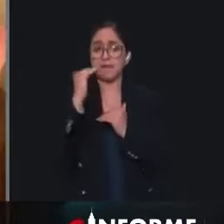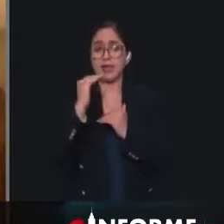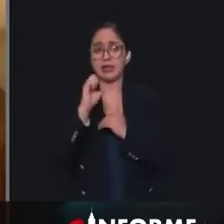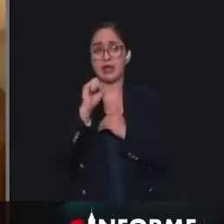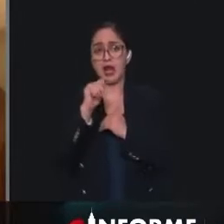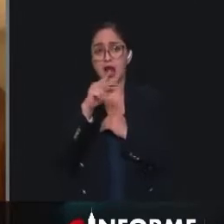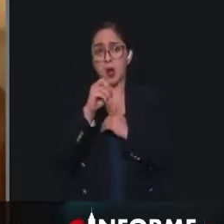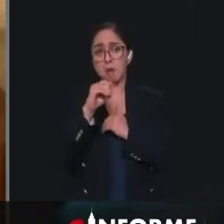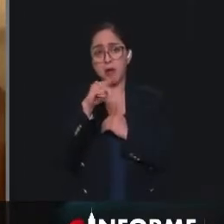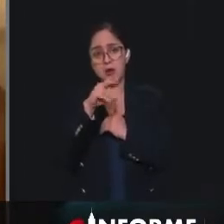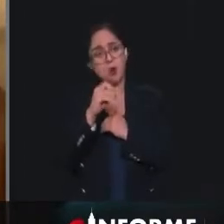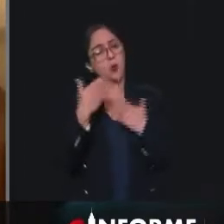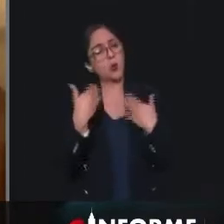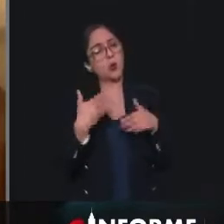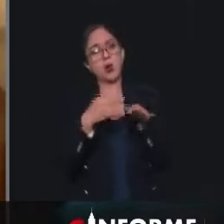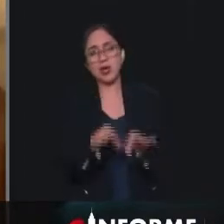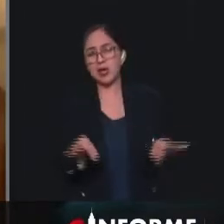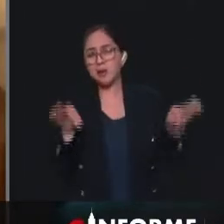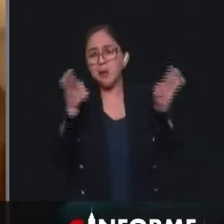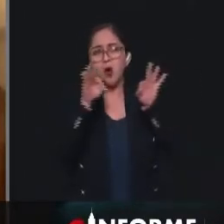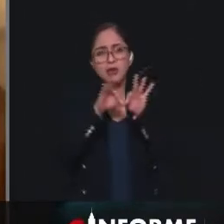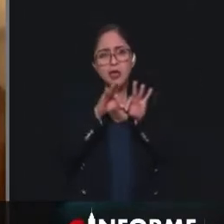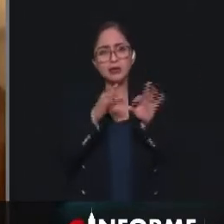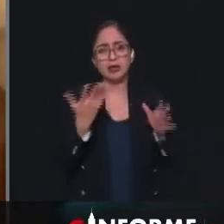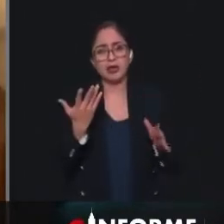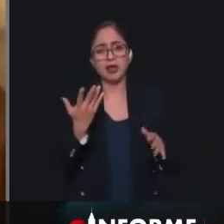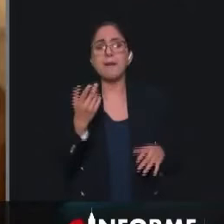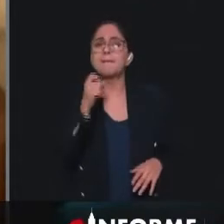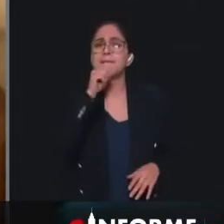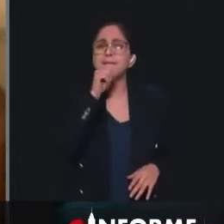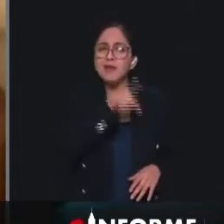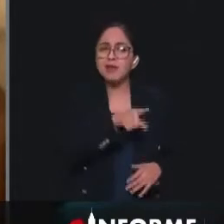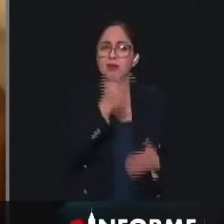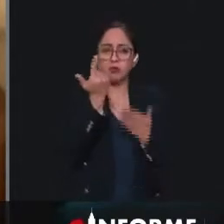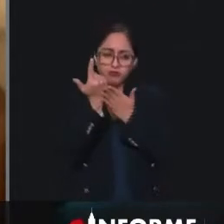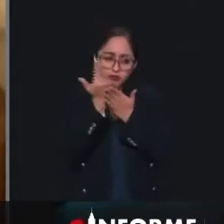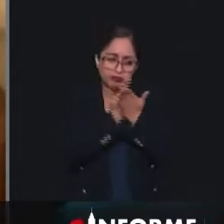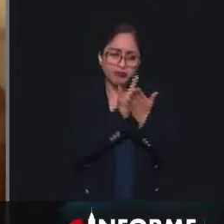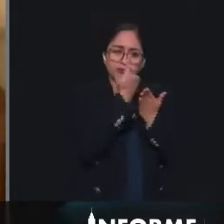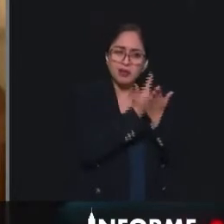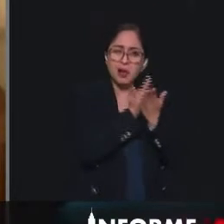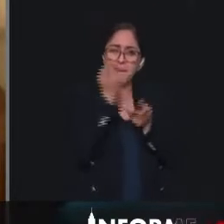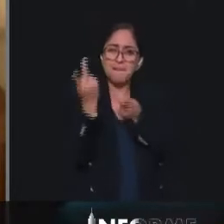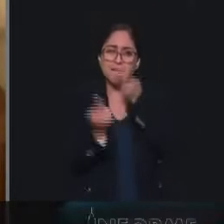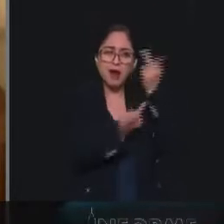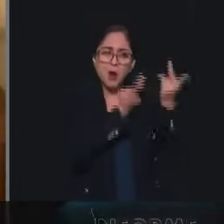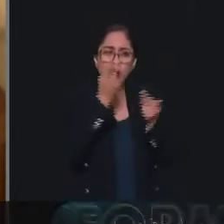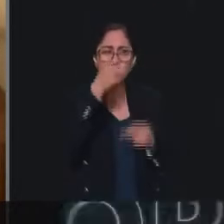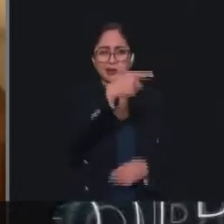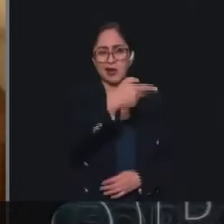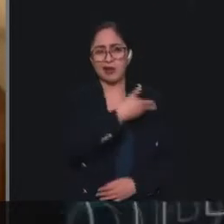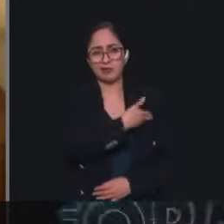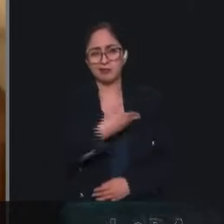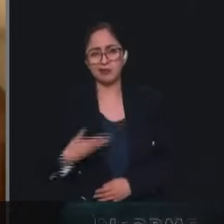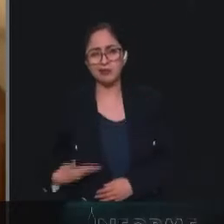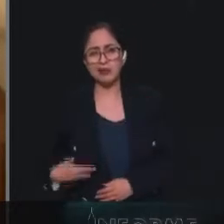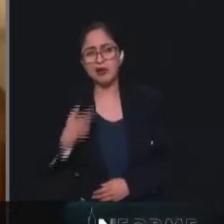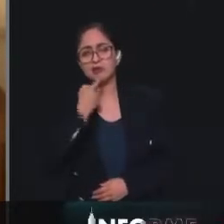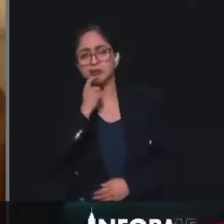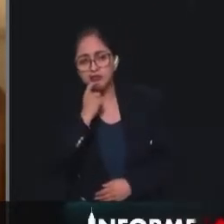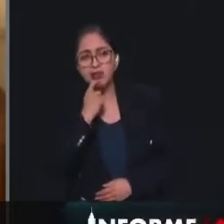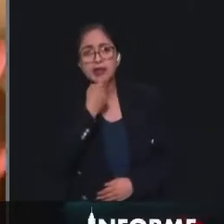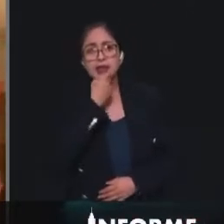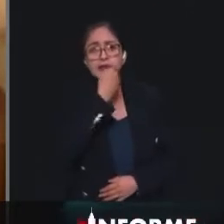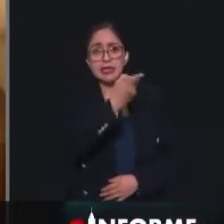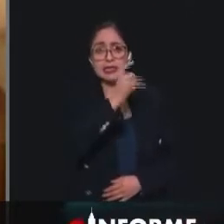Podría mencionar otros, pero me voy a reducir a ese. Me gusta mucho esta parte de la encuesta que menciona Andrés Manuel, donde pregunta si la gente percibe un cambio